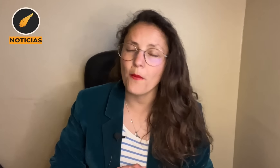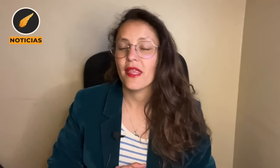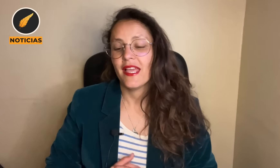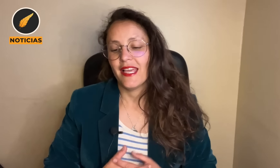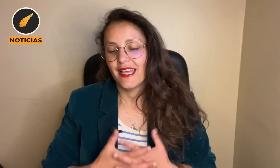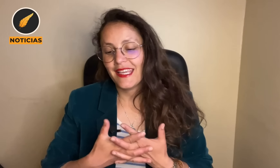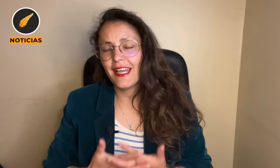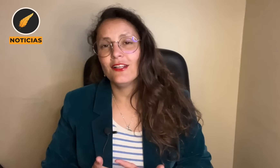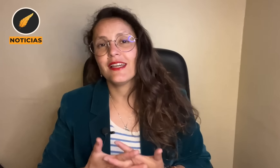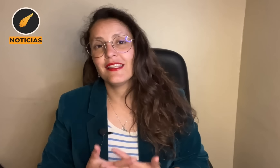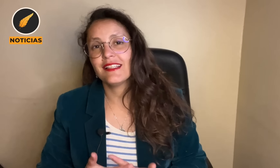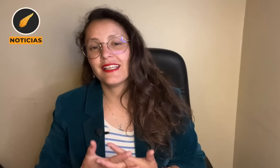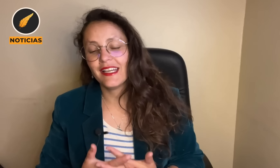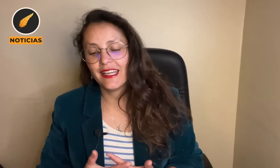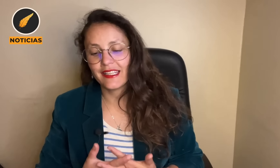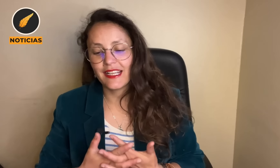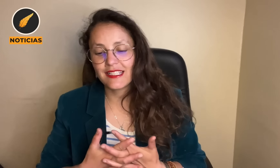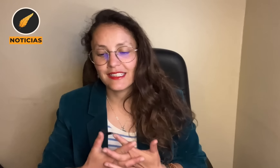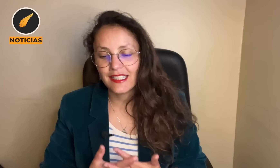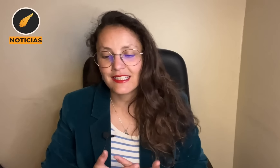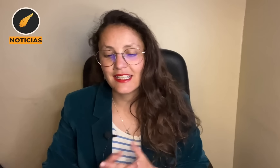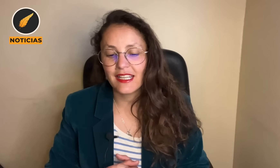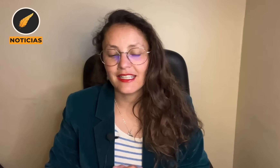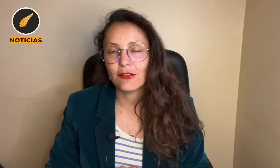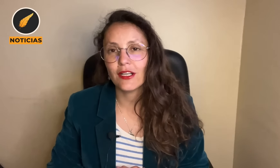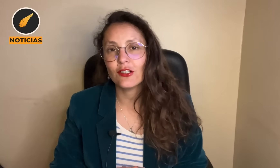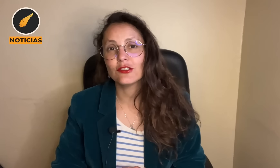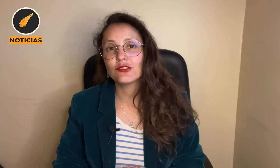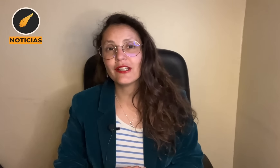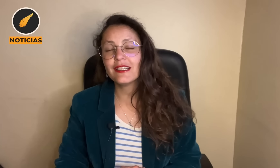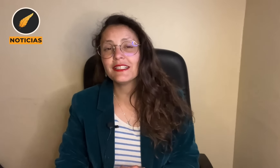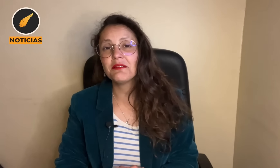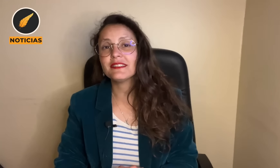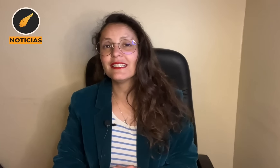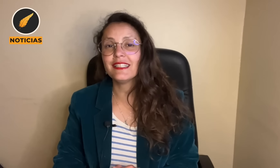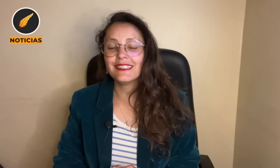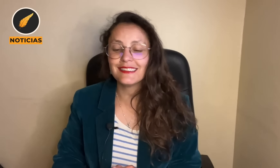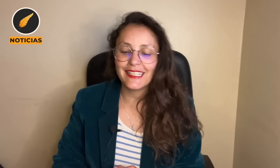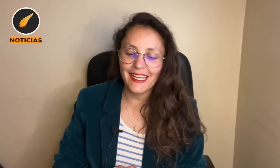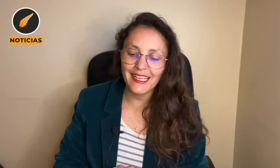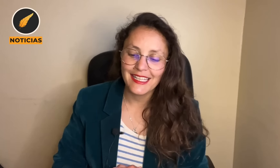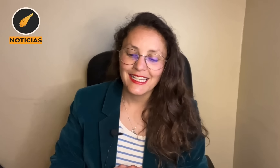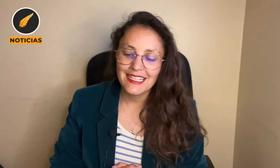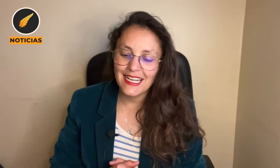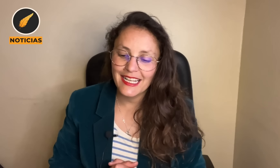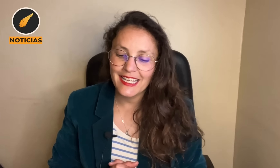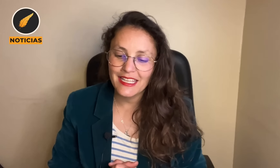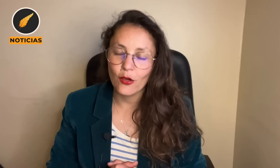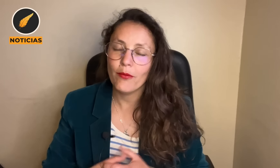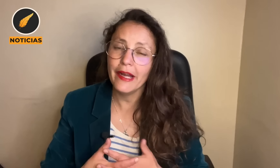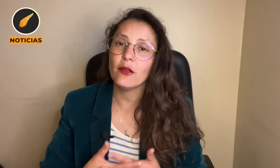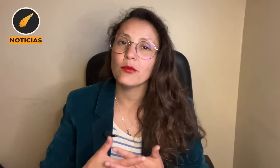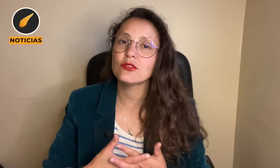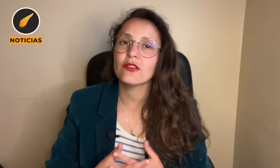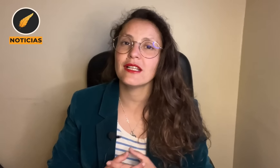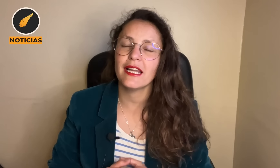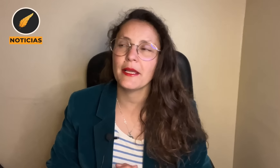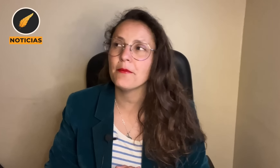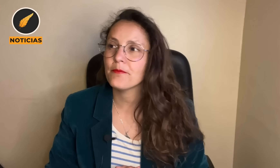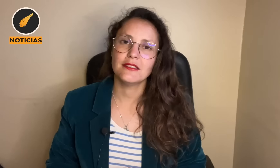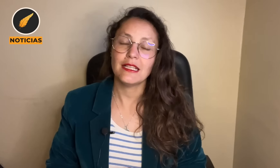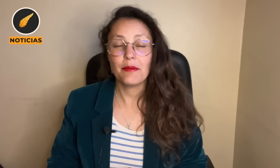16621-05. ¿Qué es lo que dice esta sentencia del Tribunal Constitucional, televidentes? Que la ley, o varios puntos